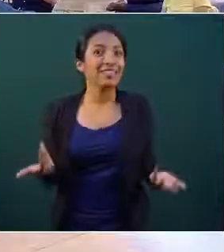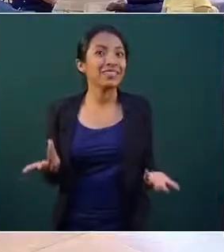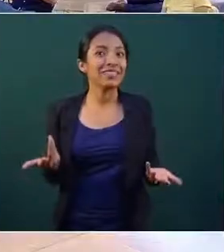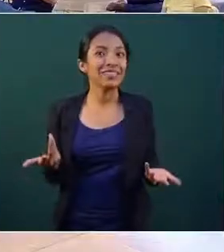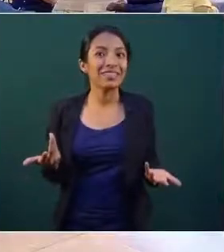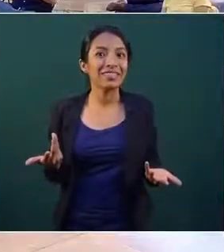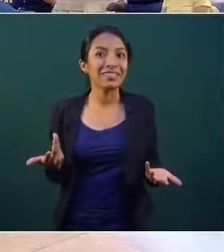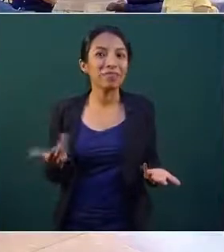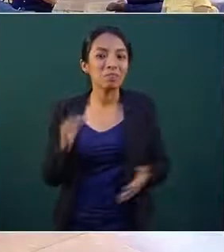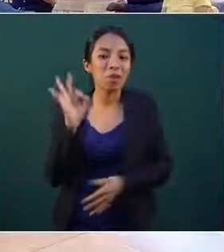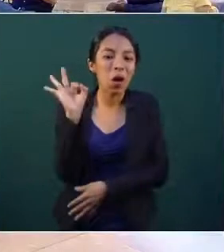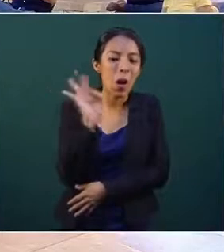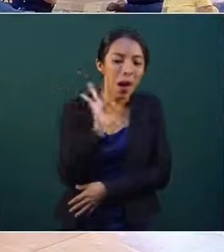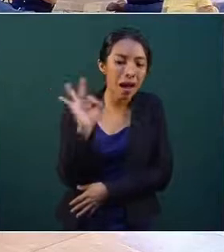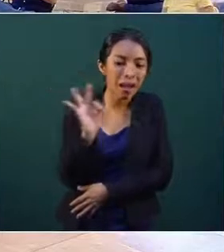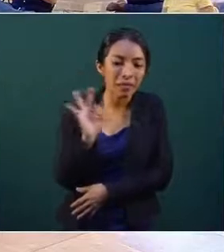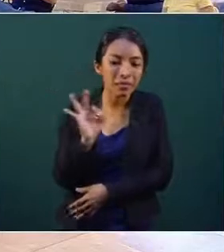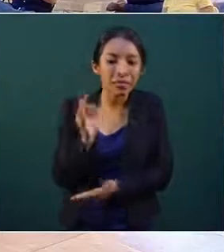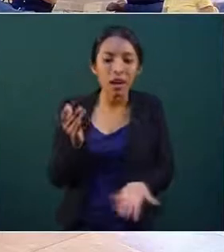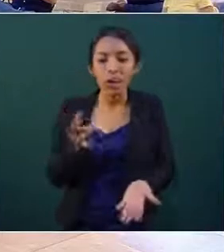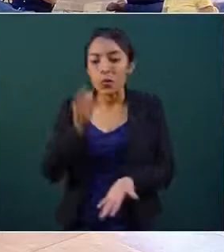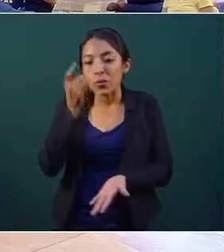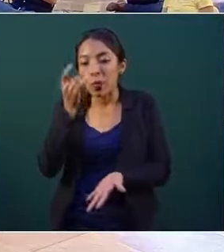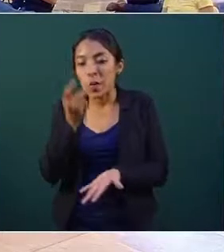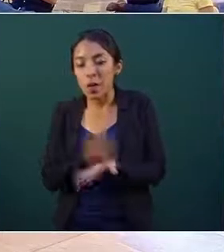si nos apoyamos